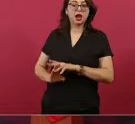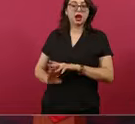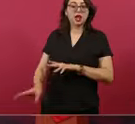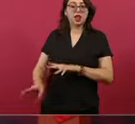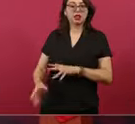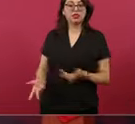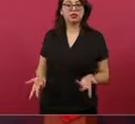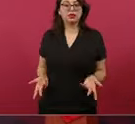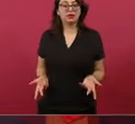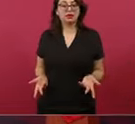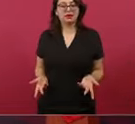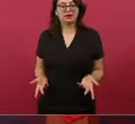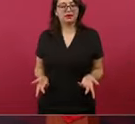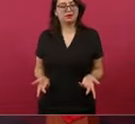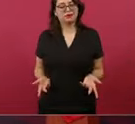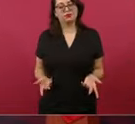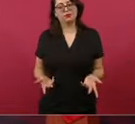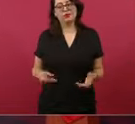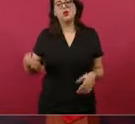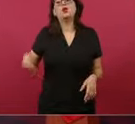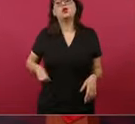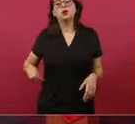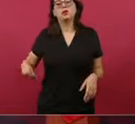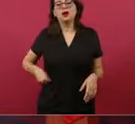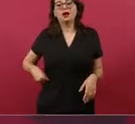que causa la manipulación